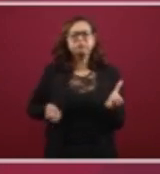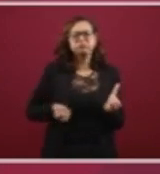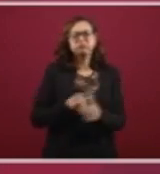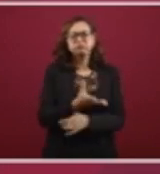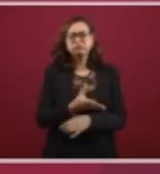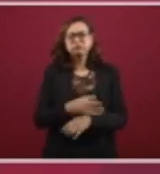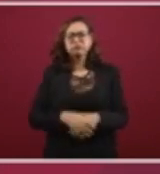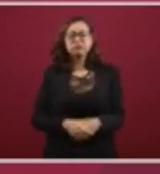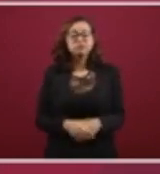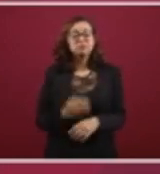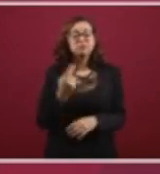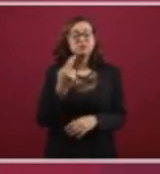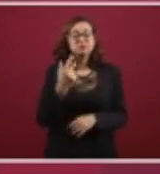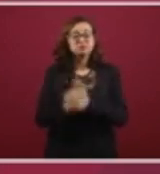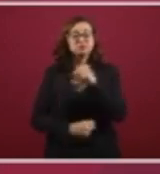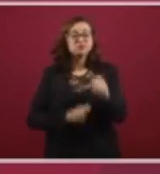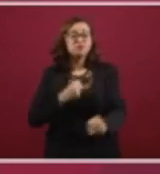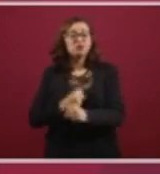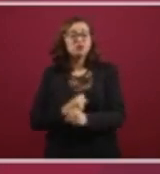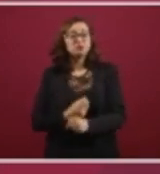25 años estuvimos así.